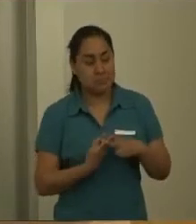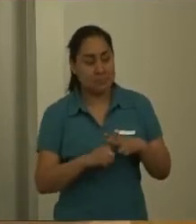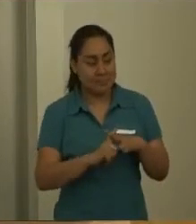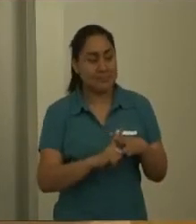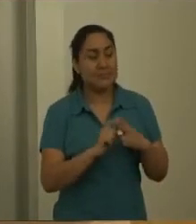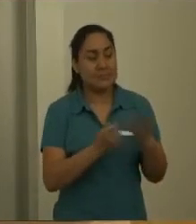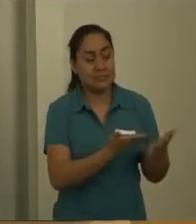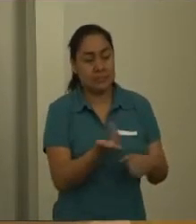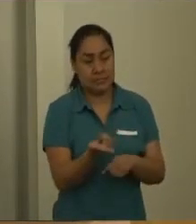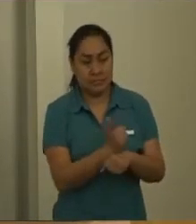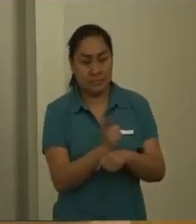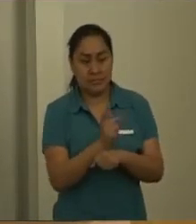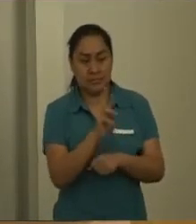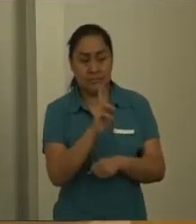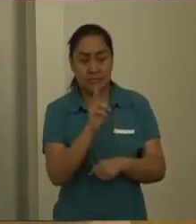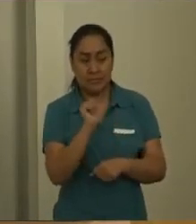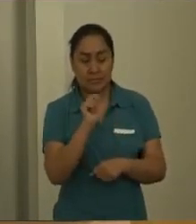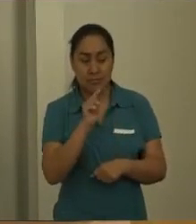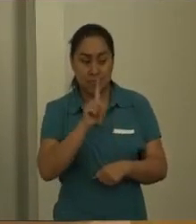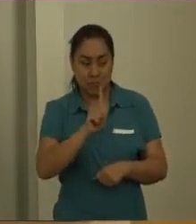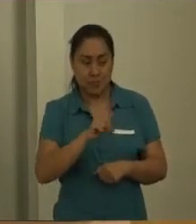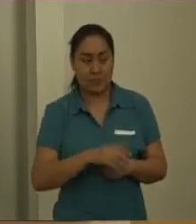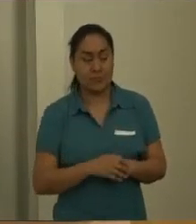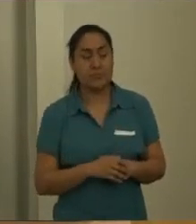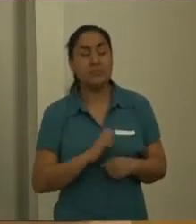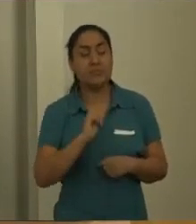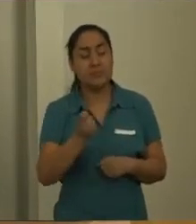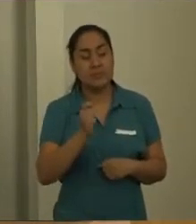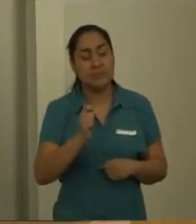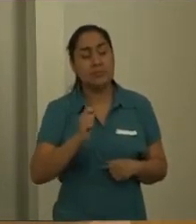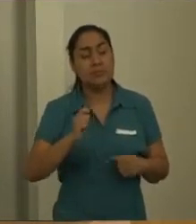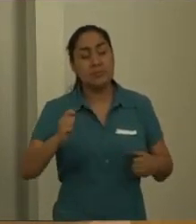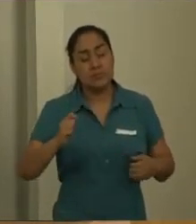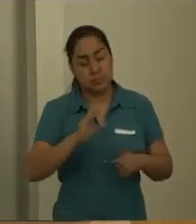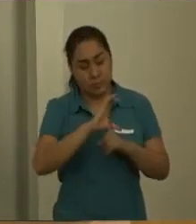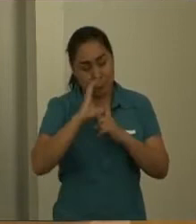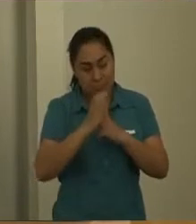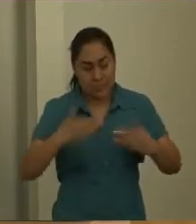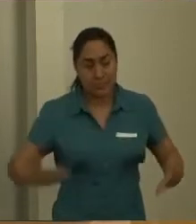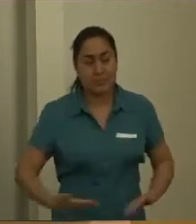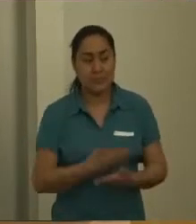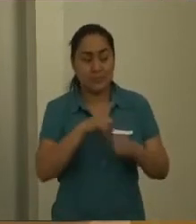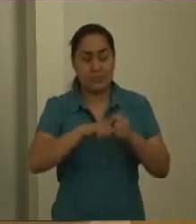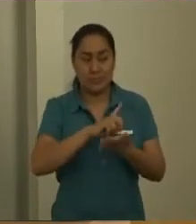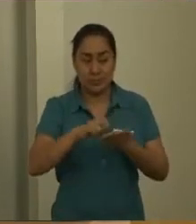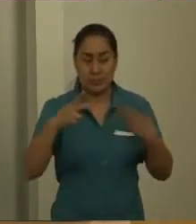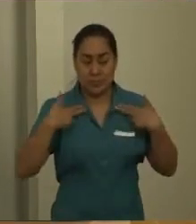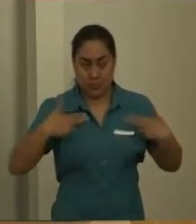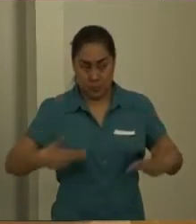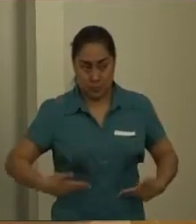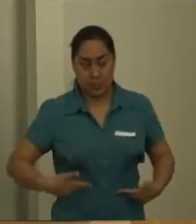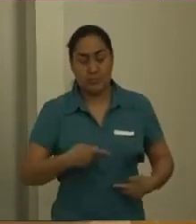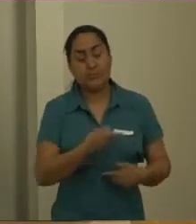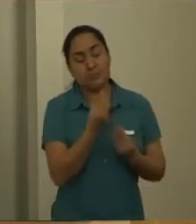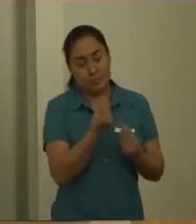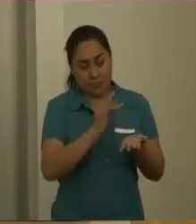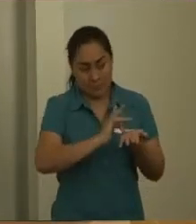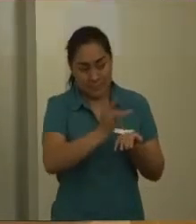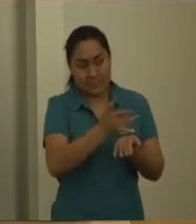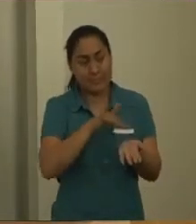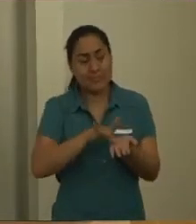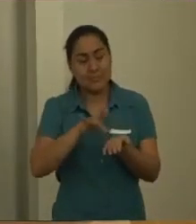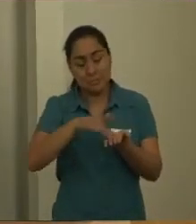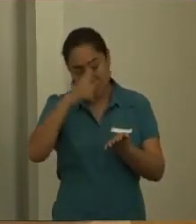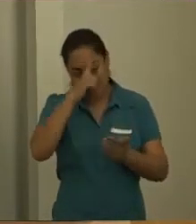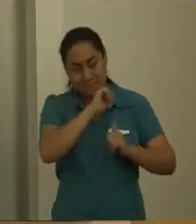licenciado raúl gonzález de la comisión nacional de derechos humanos quién le agradecemos su apoyo en la organización